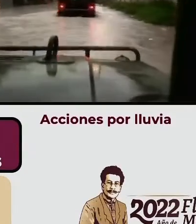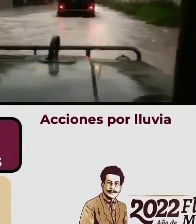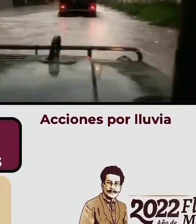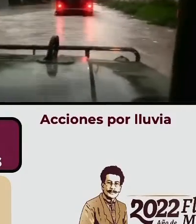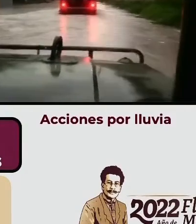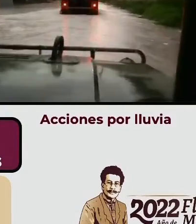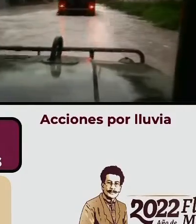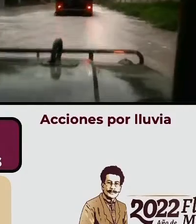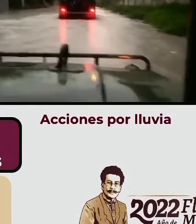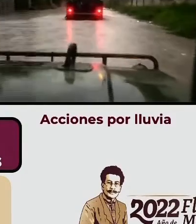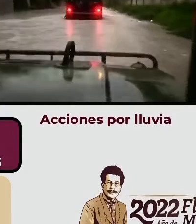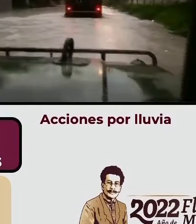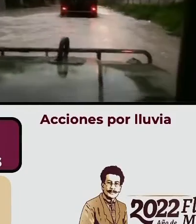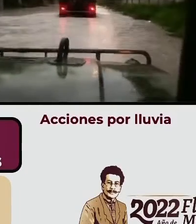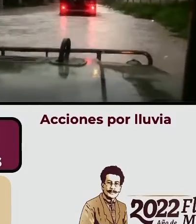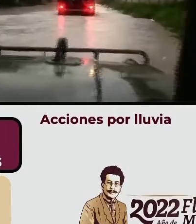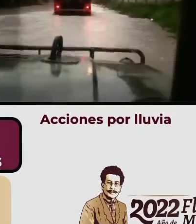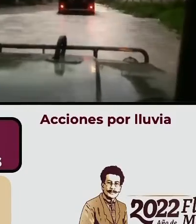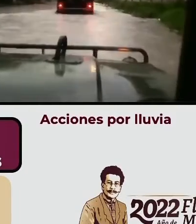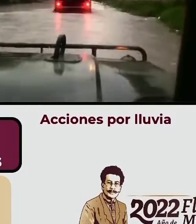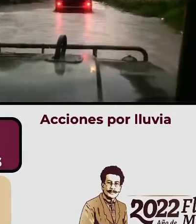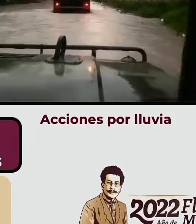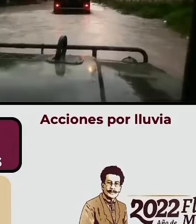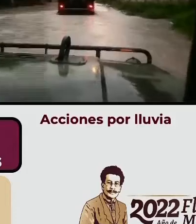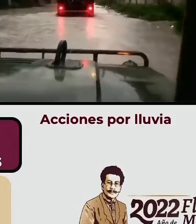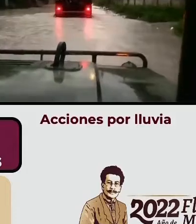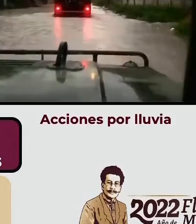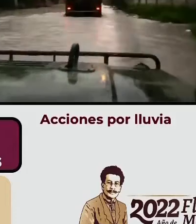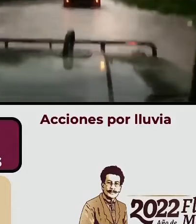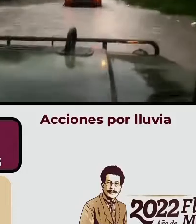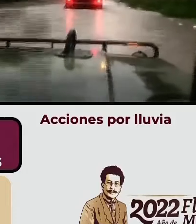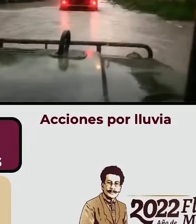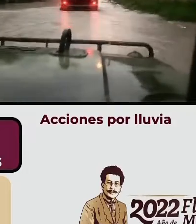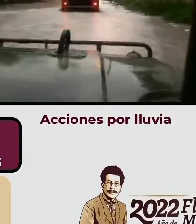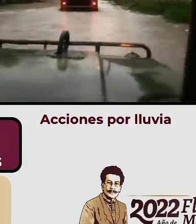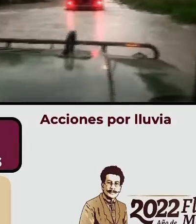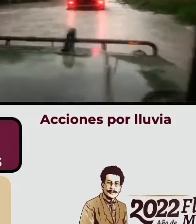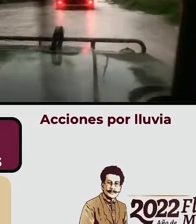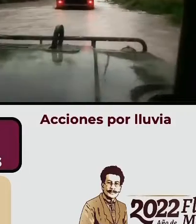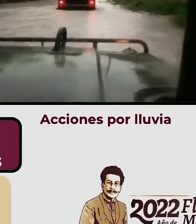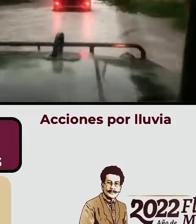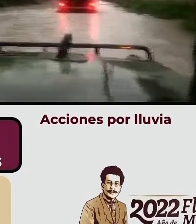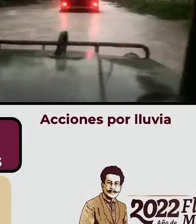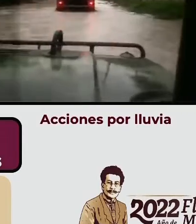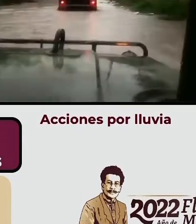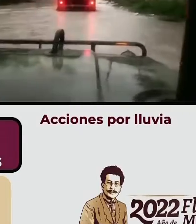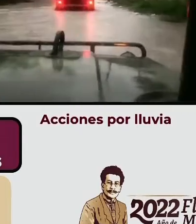Nacional 1.274 elementos en 120 vehículos,